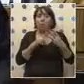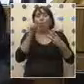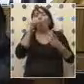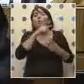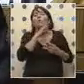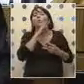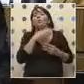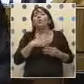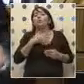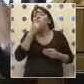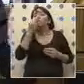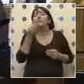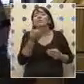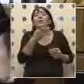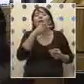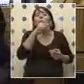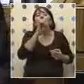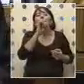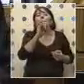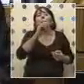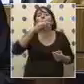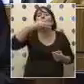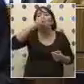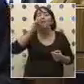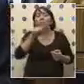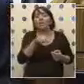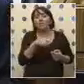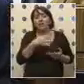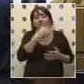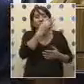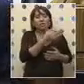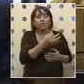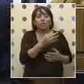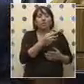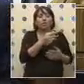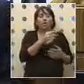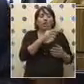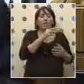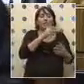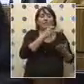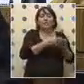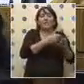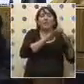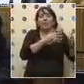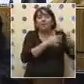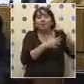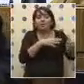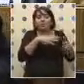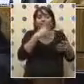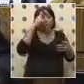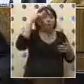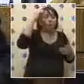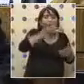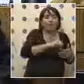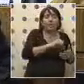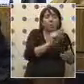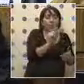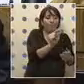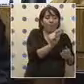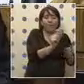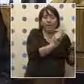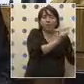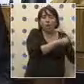que ver con el efecto en las pymes. Porque la renta presunta, ya se ha dicho mucho, se está castigando, obviamente, a aquellos que, sobre todo los pequeños